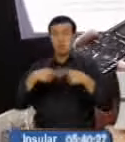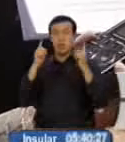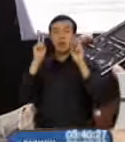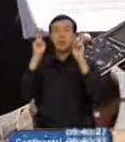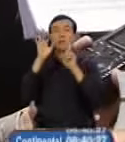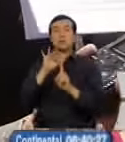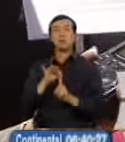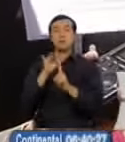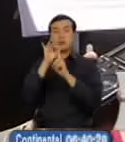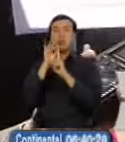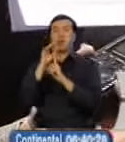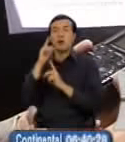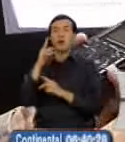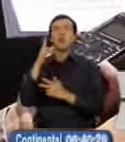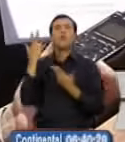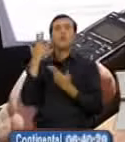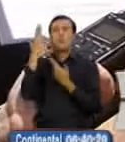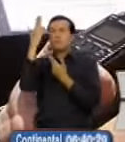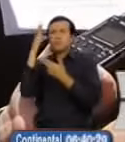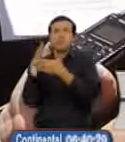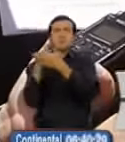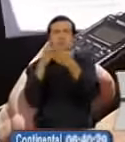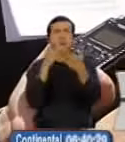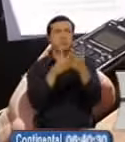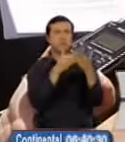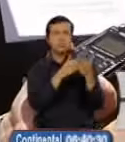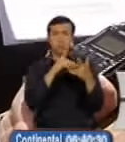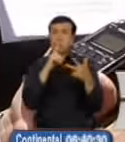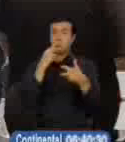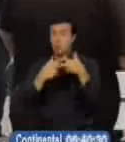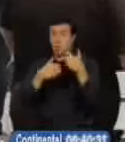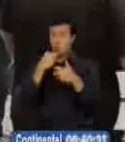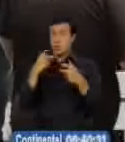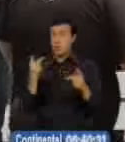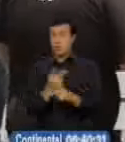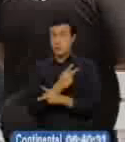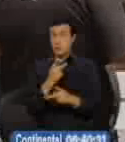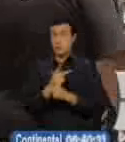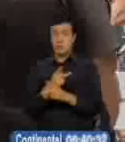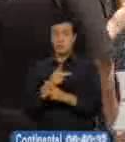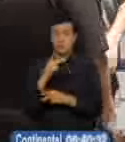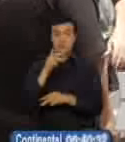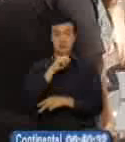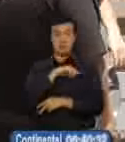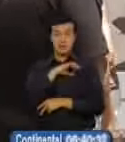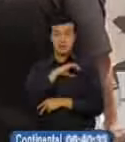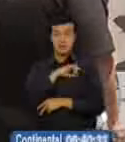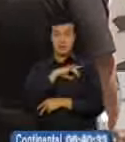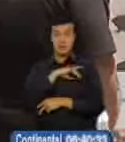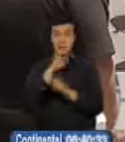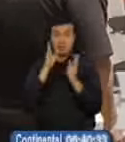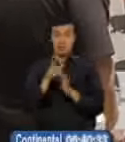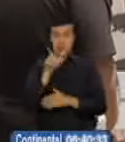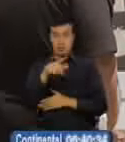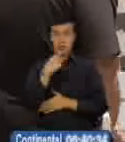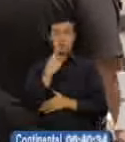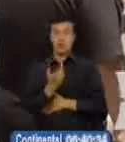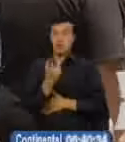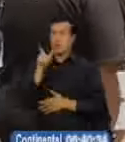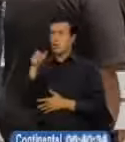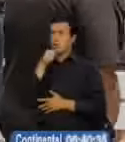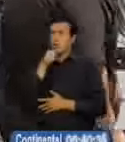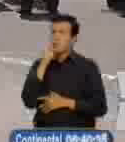especial sobre los golpes de Estado y las consecuencias humanitarias. Para el chileno Leonel Valenzuela, las aseveraciones de Pino Argote